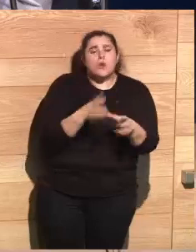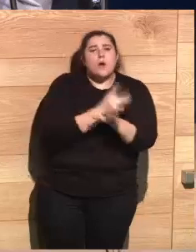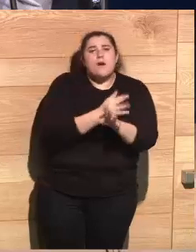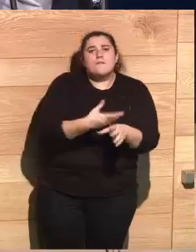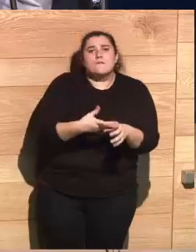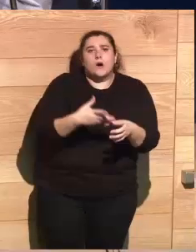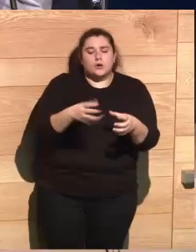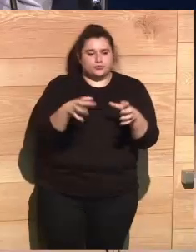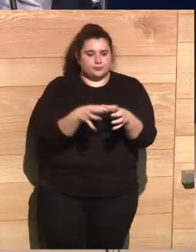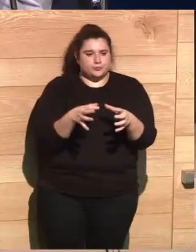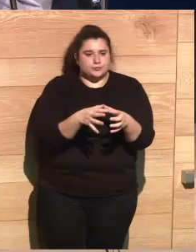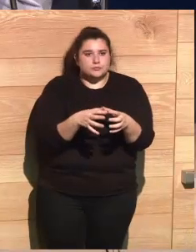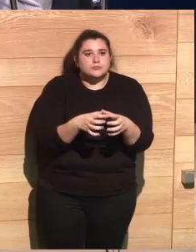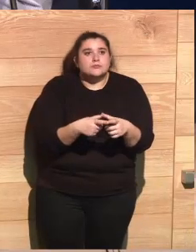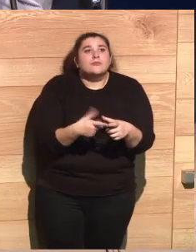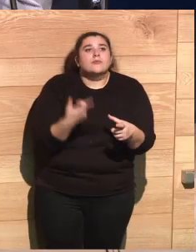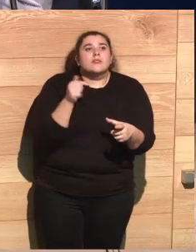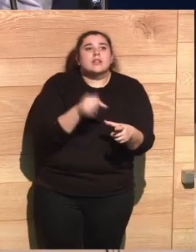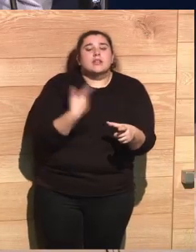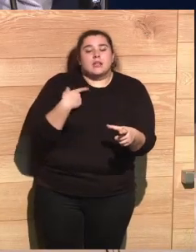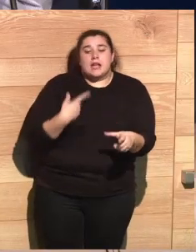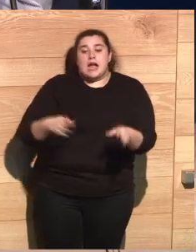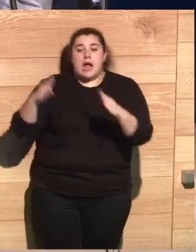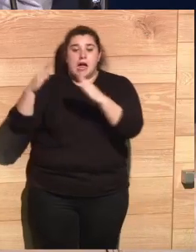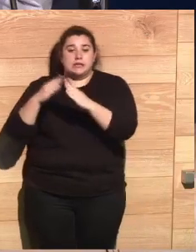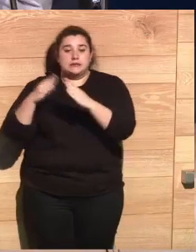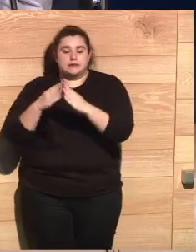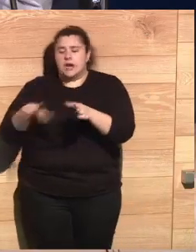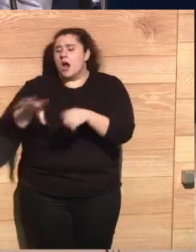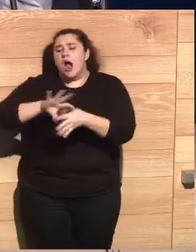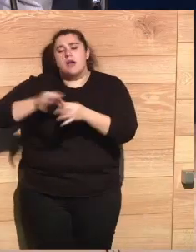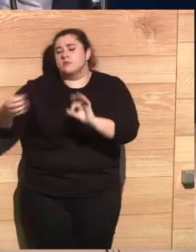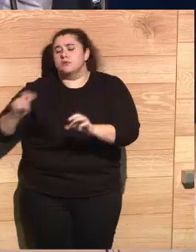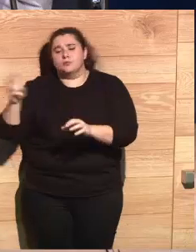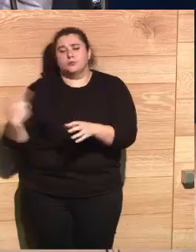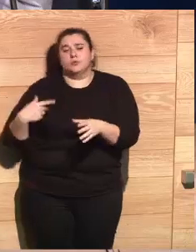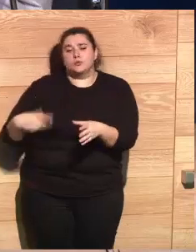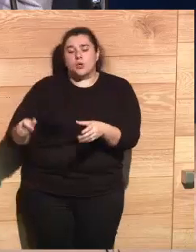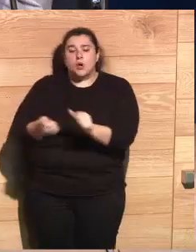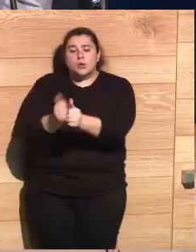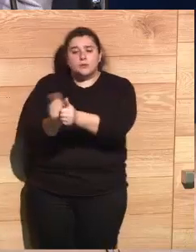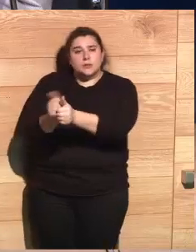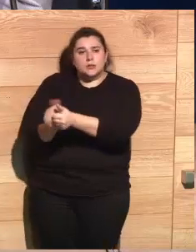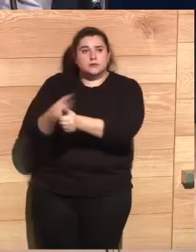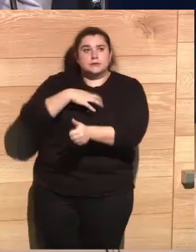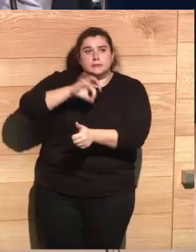a una tienda a comprar o que grababas en casa de un amigo con 2 pletines y hacías un poco de